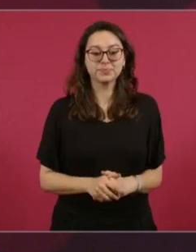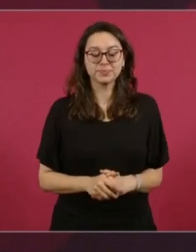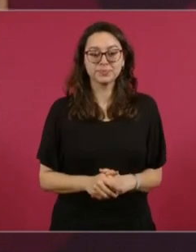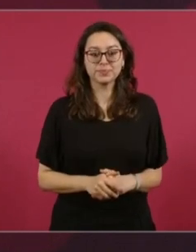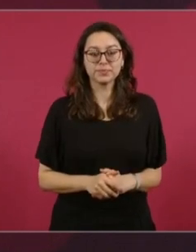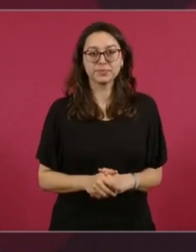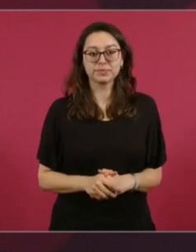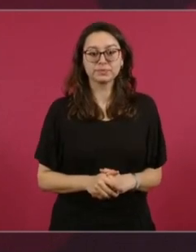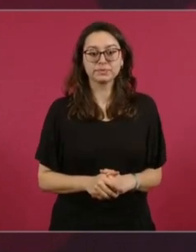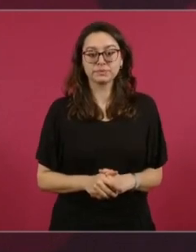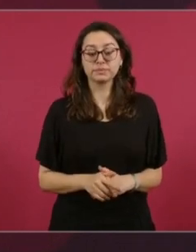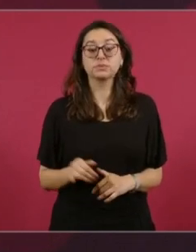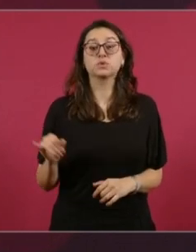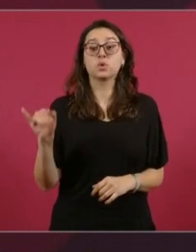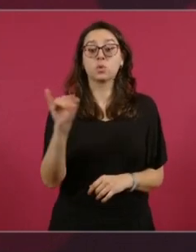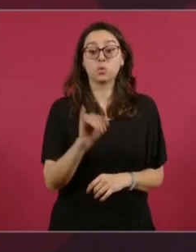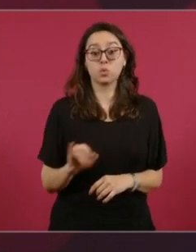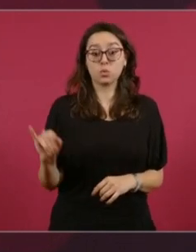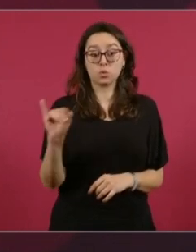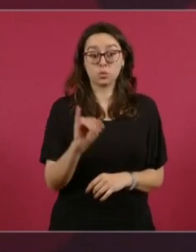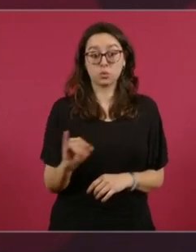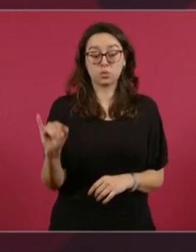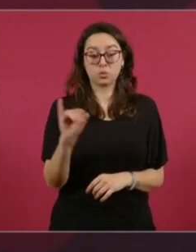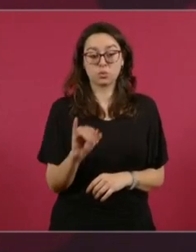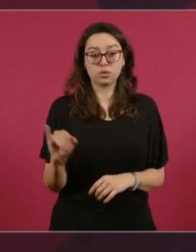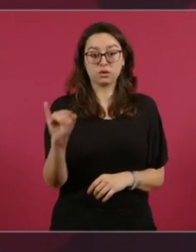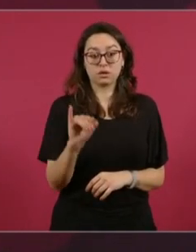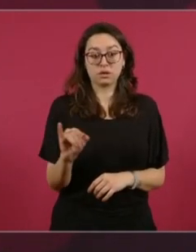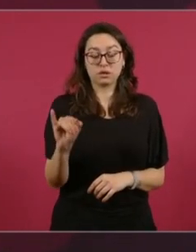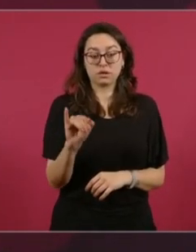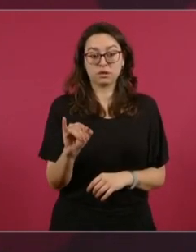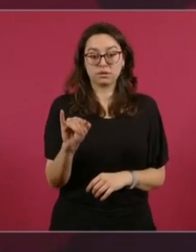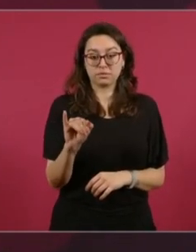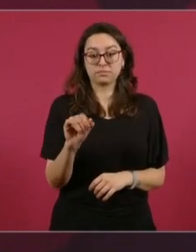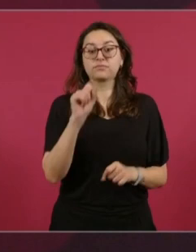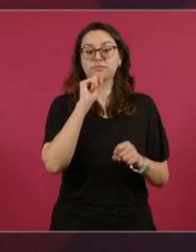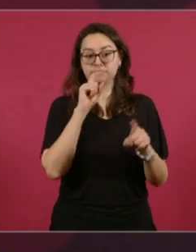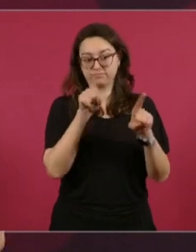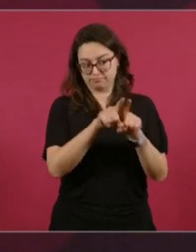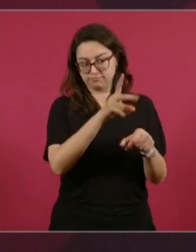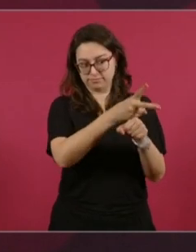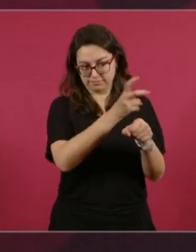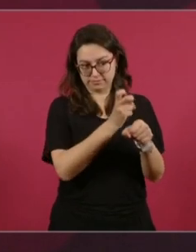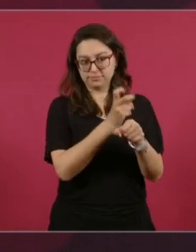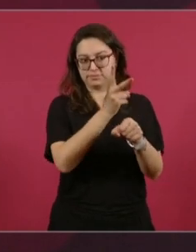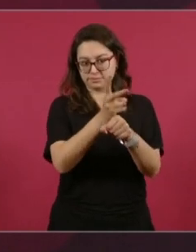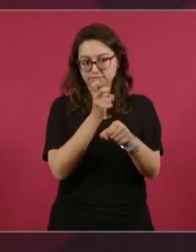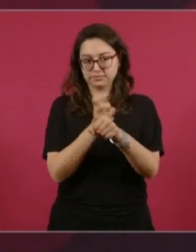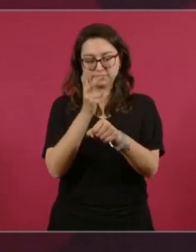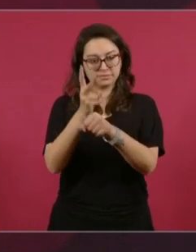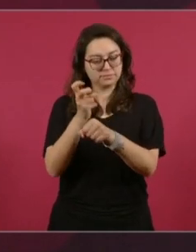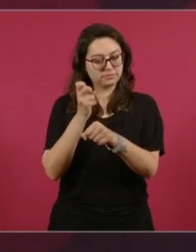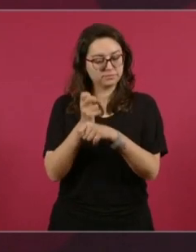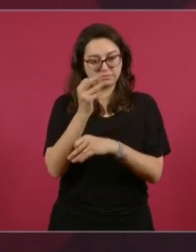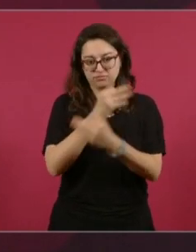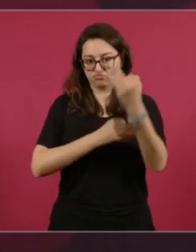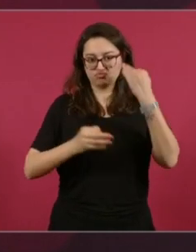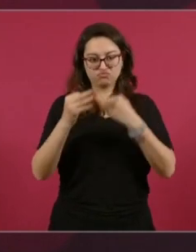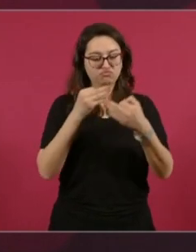Y el jueves, sí, están invitados todas,